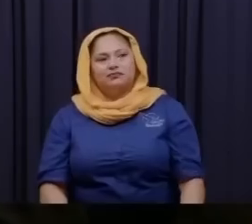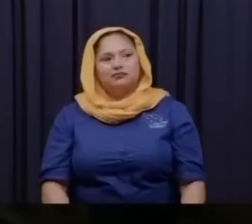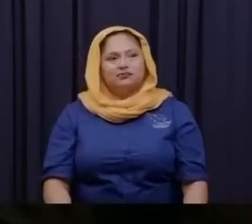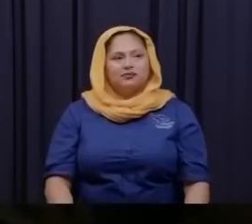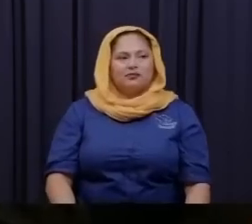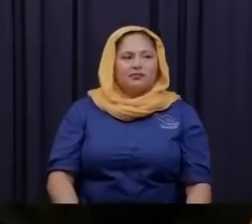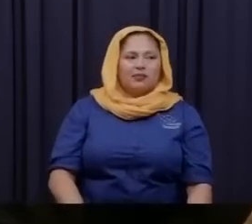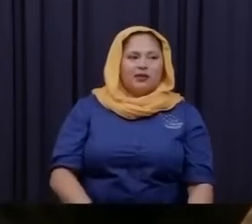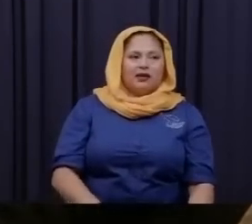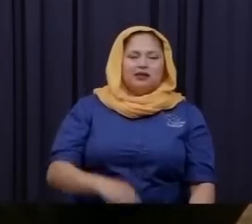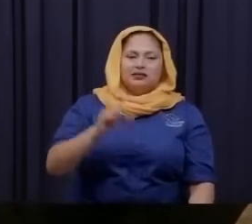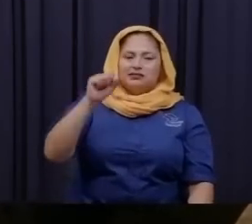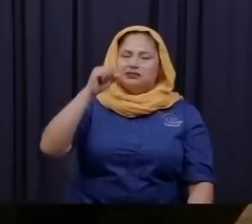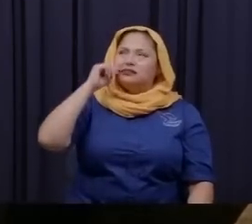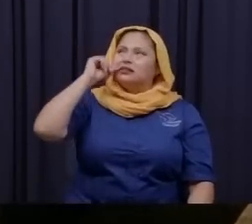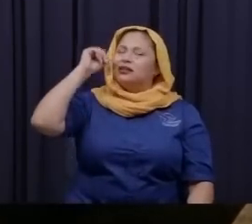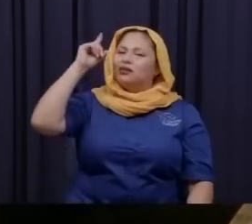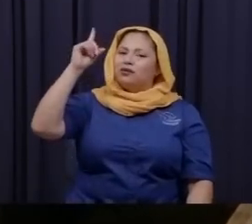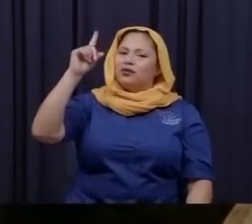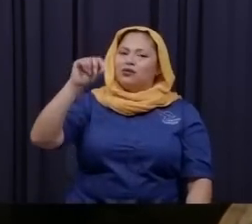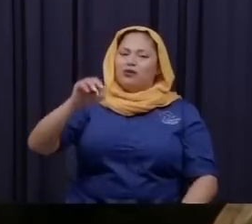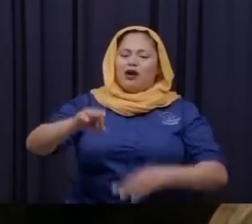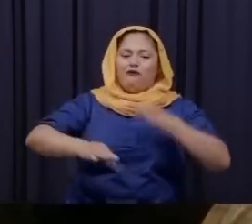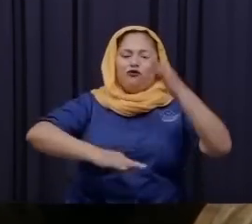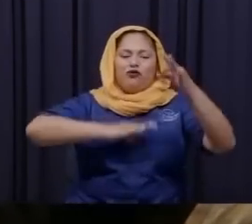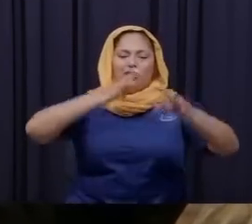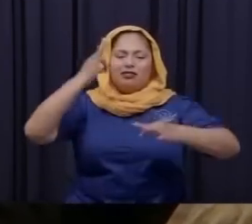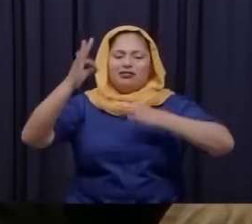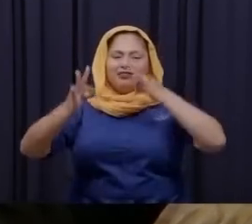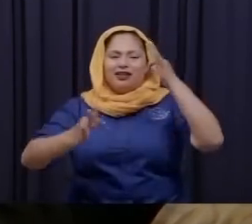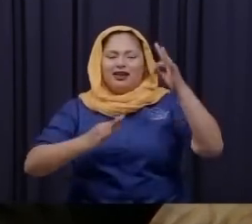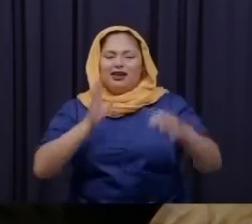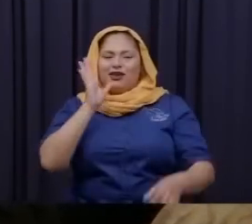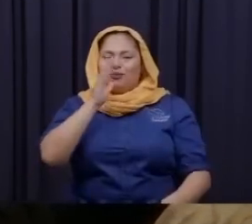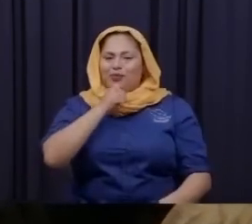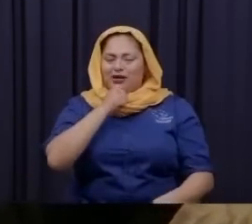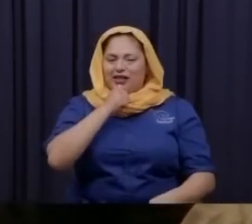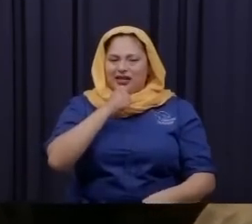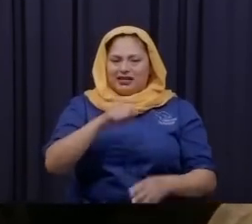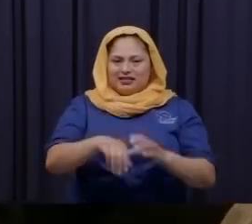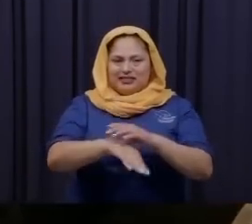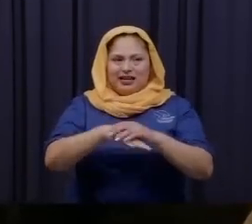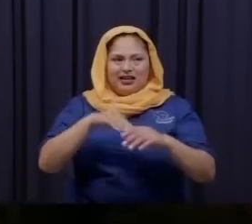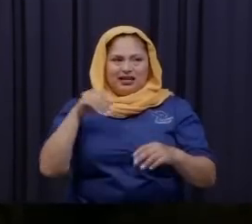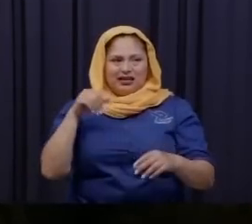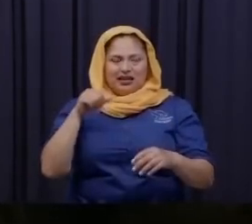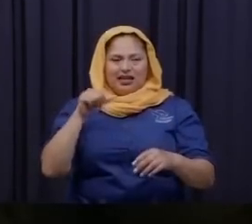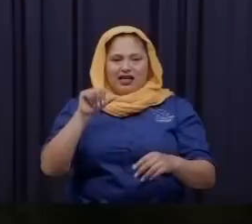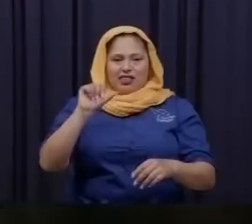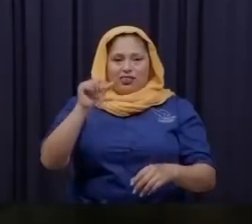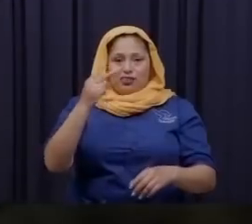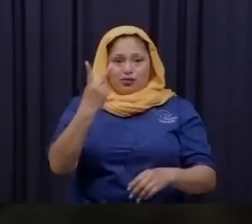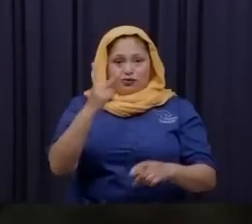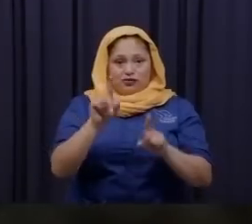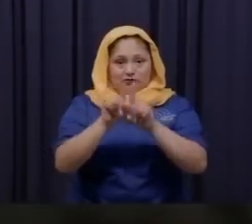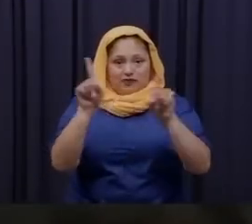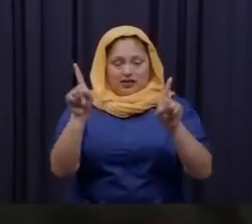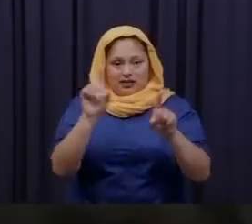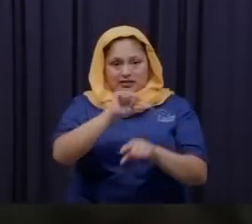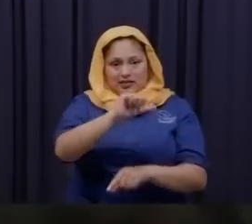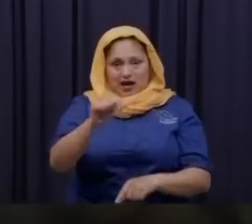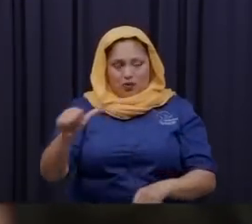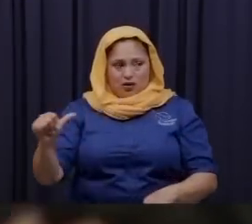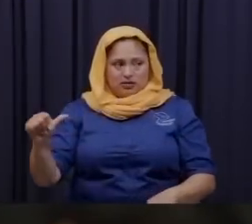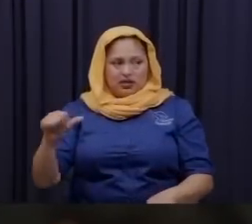Ah, sí, Señor, de una fuente no puede brotar agua dulce y amarga, brotará, y